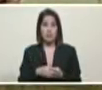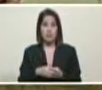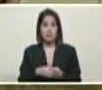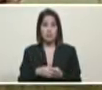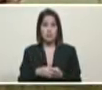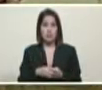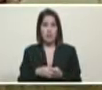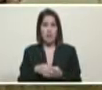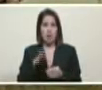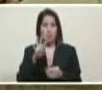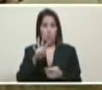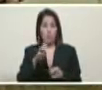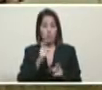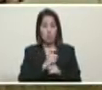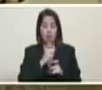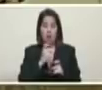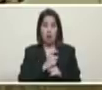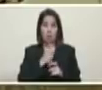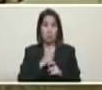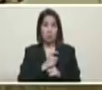El 4 de agosto